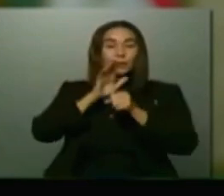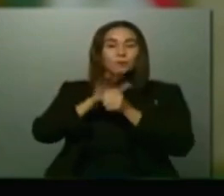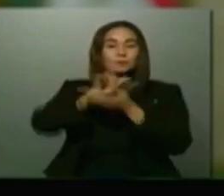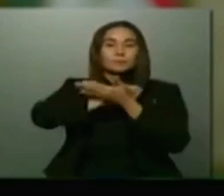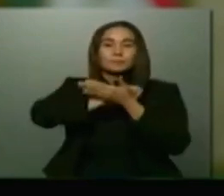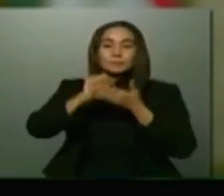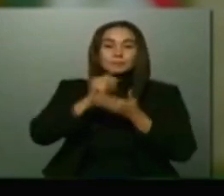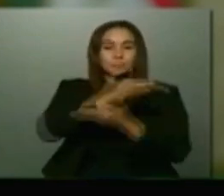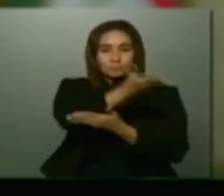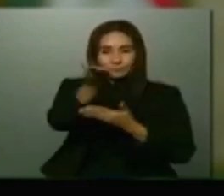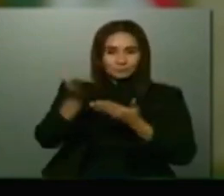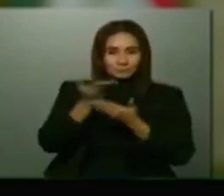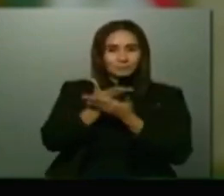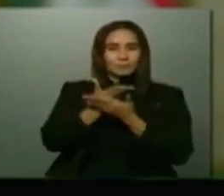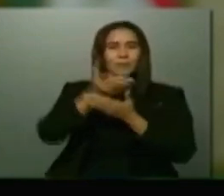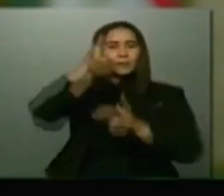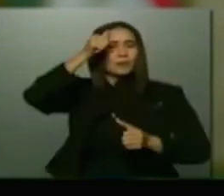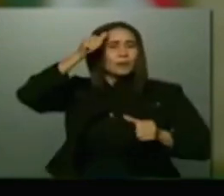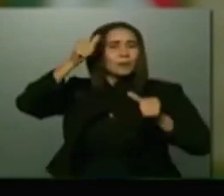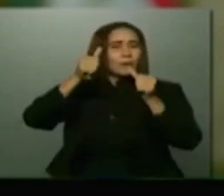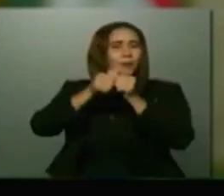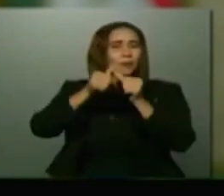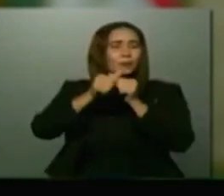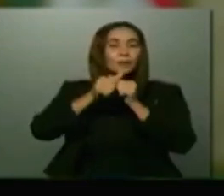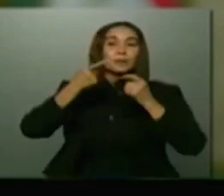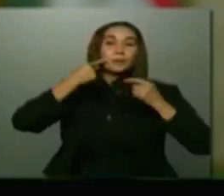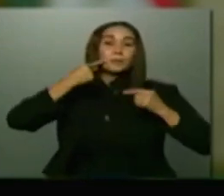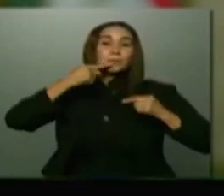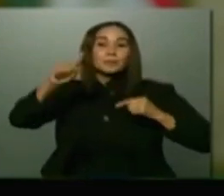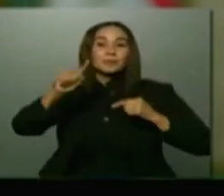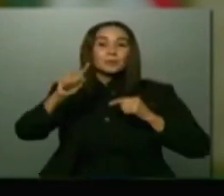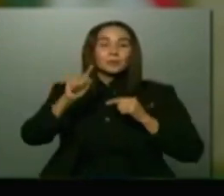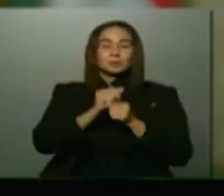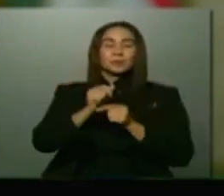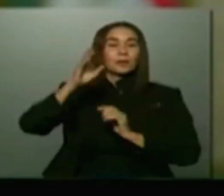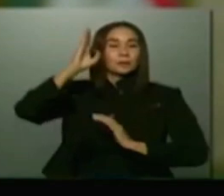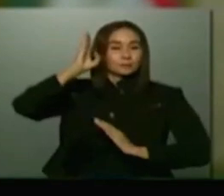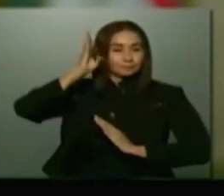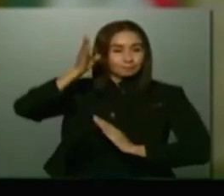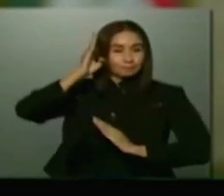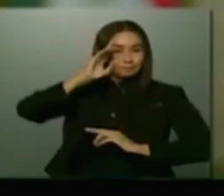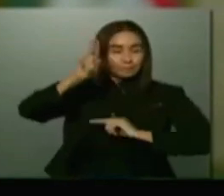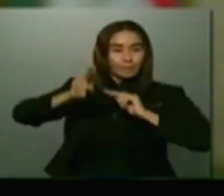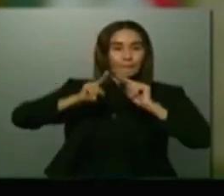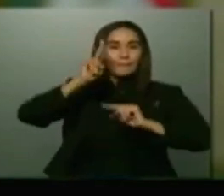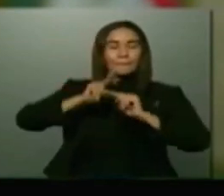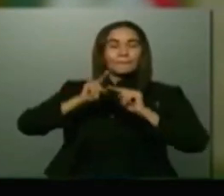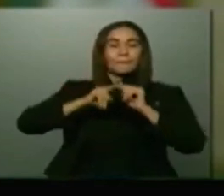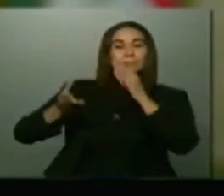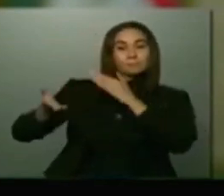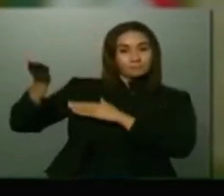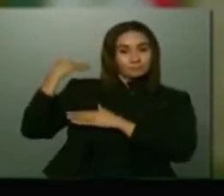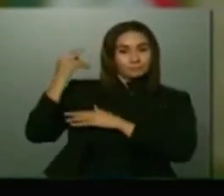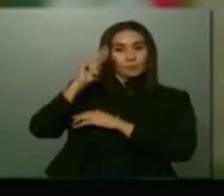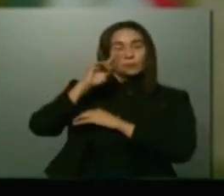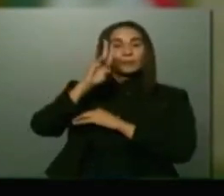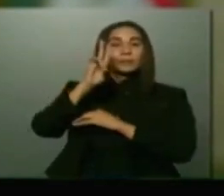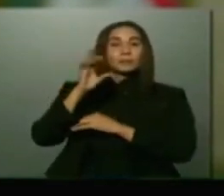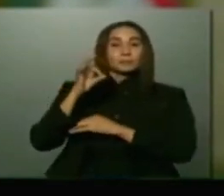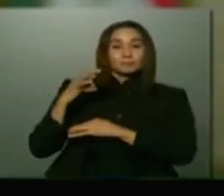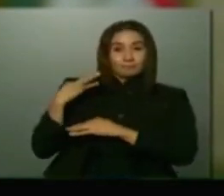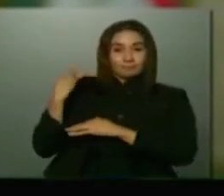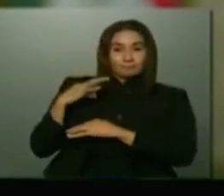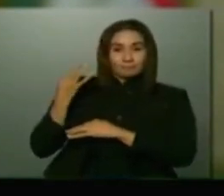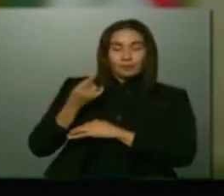con ustedes. Como recordarán, en mi discurso de rendición de cuentas ante la Asamblea Nacional el pasado 27 de